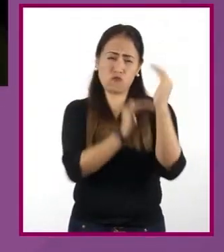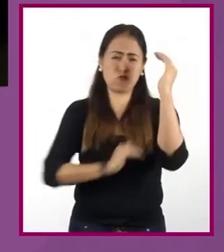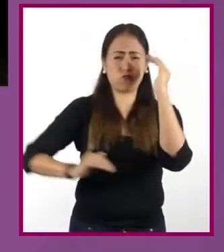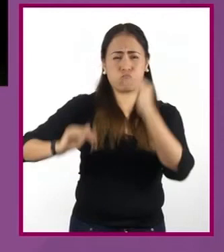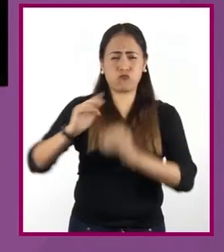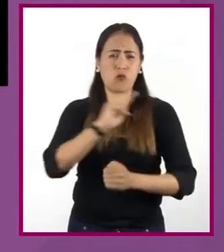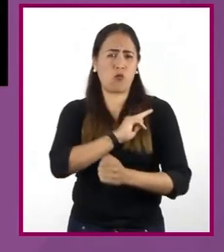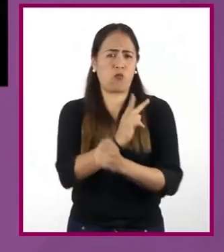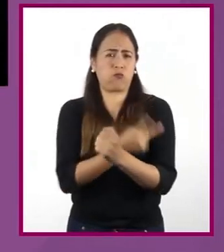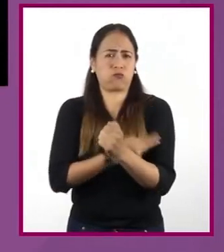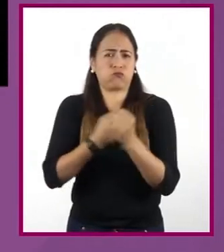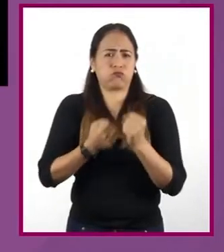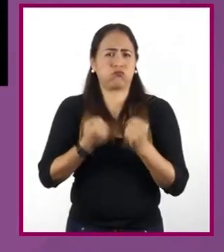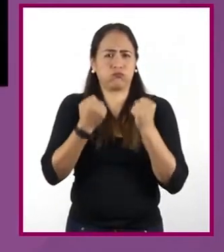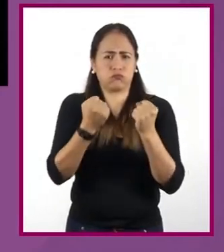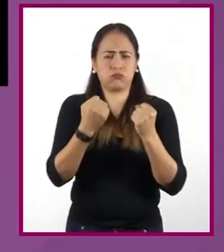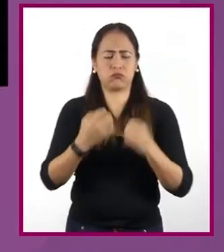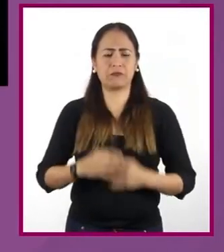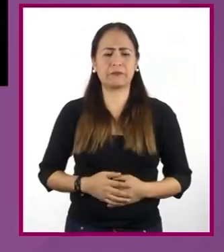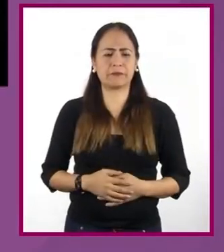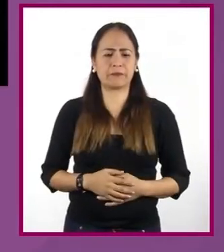urbe.